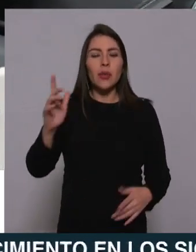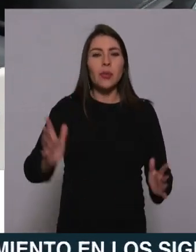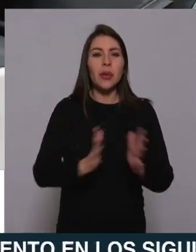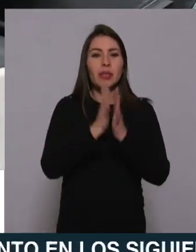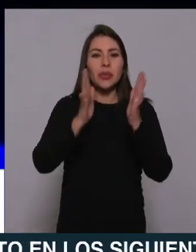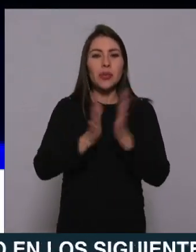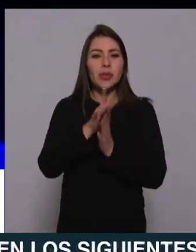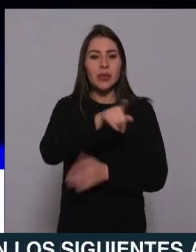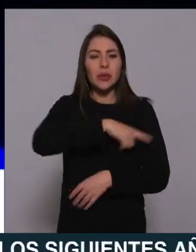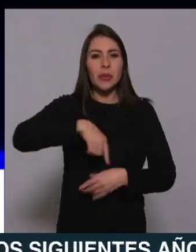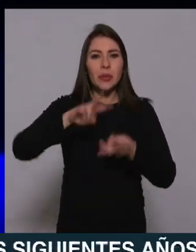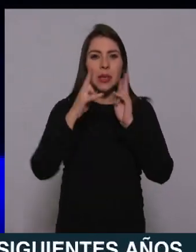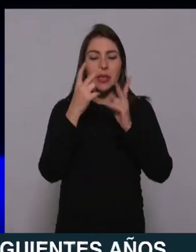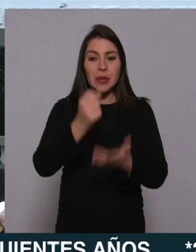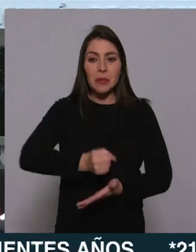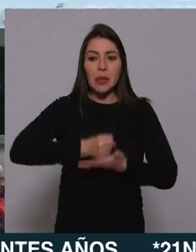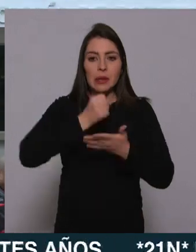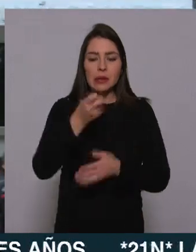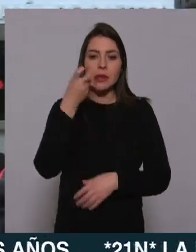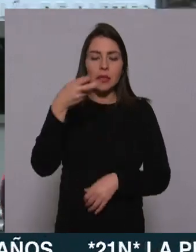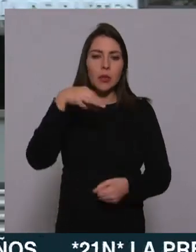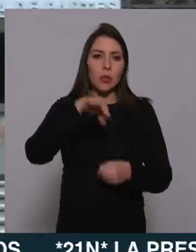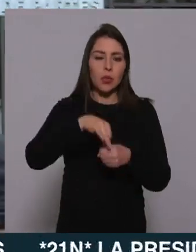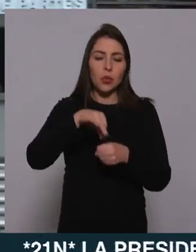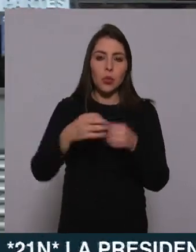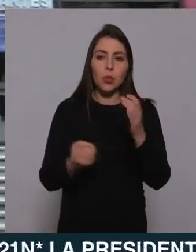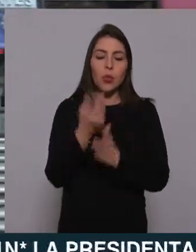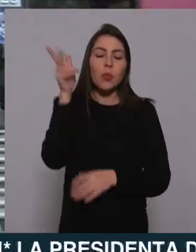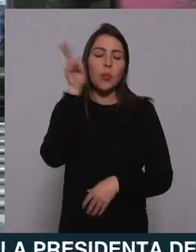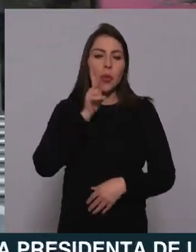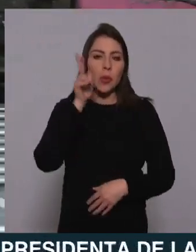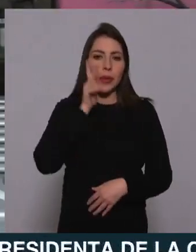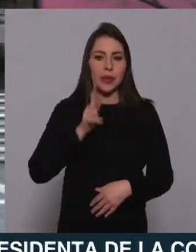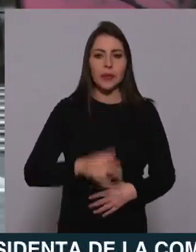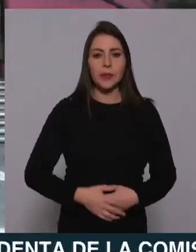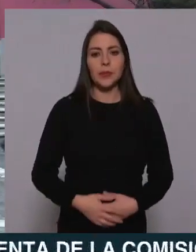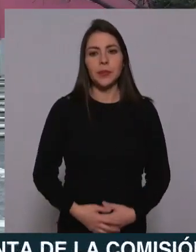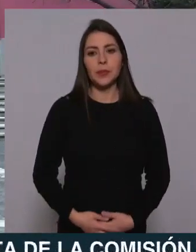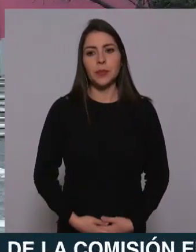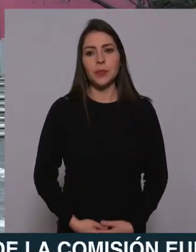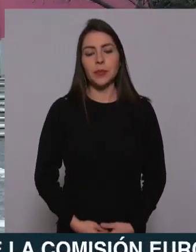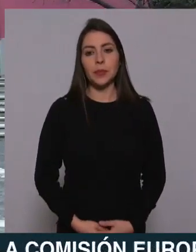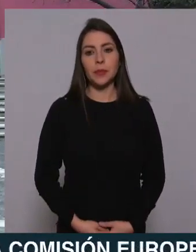participativo. Información y voz, Alberto Álvarez Santana, 21 Noticias.